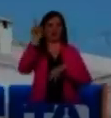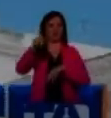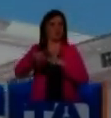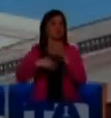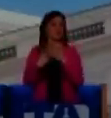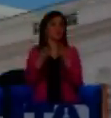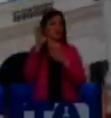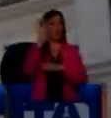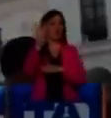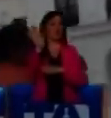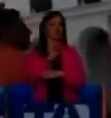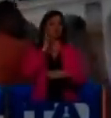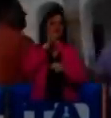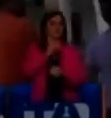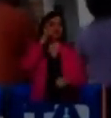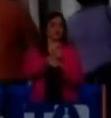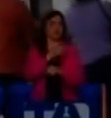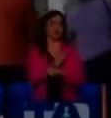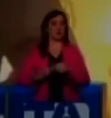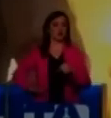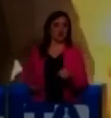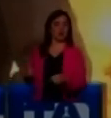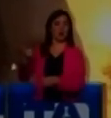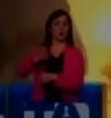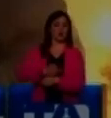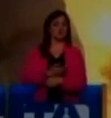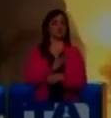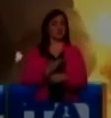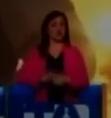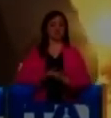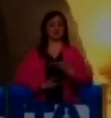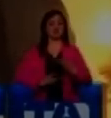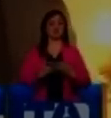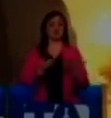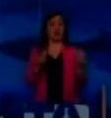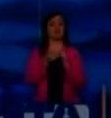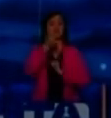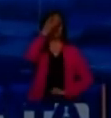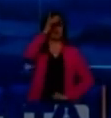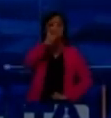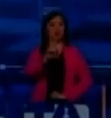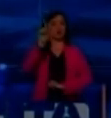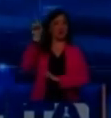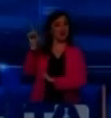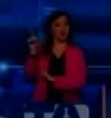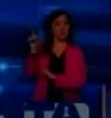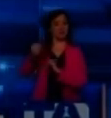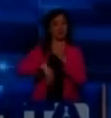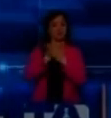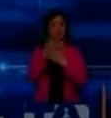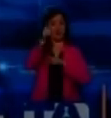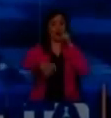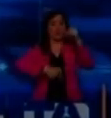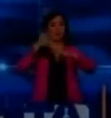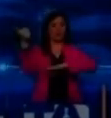Fueron 4 decretos emitidos por el Ejecutivo. El jefe de Estado ecuatoriano decidió que César Merizalde sea el nuevo jefe